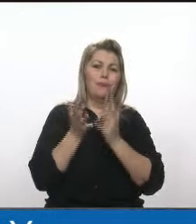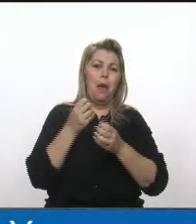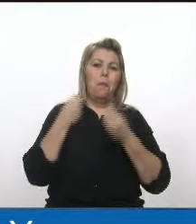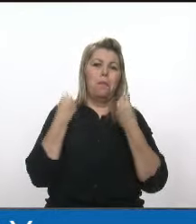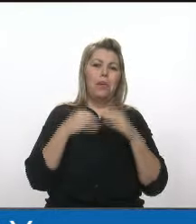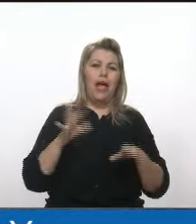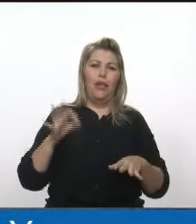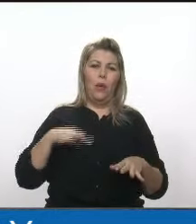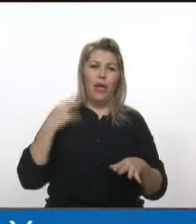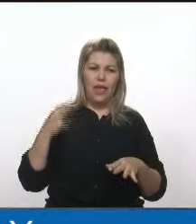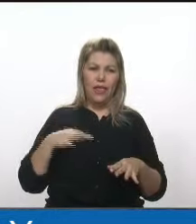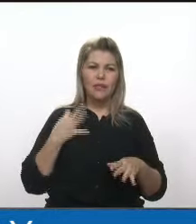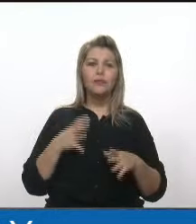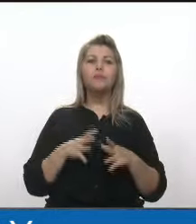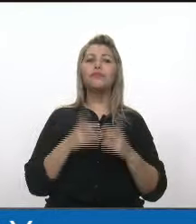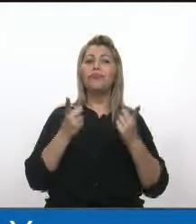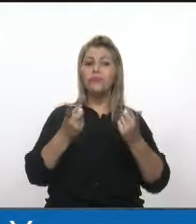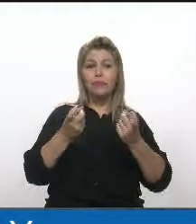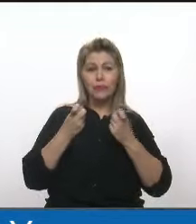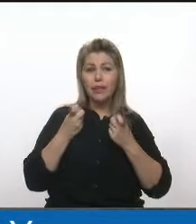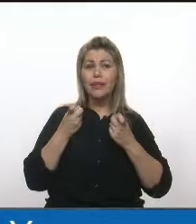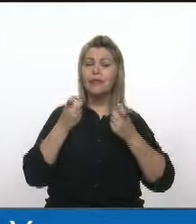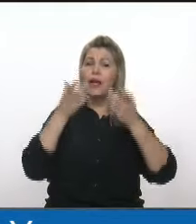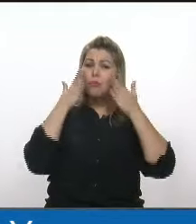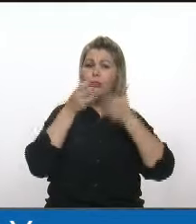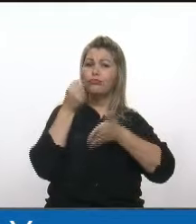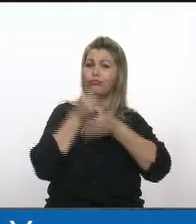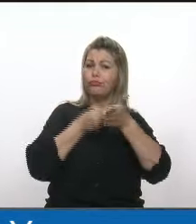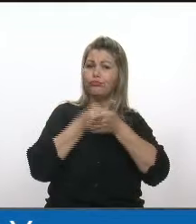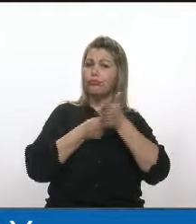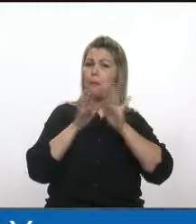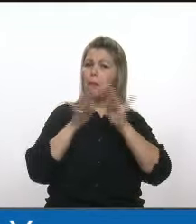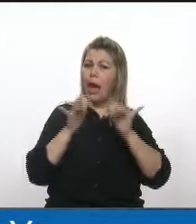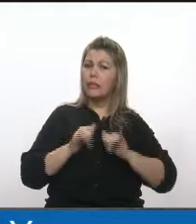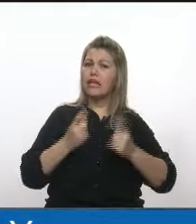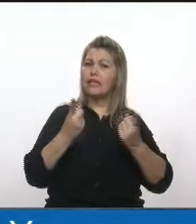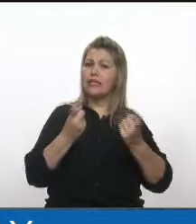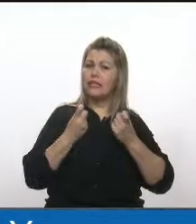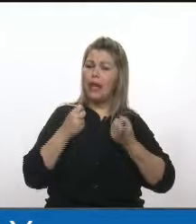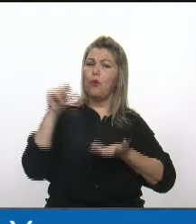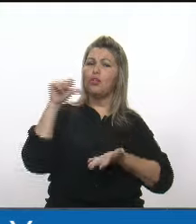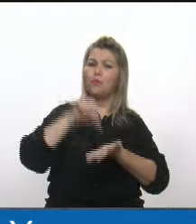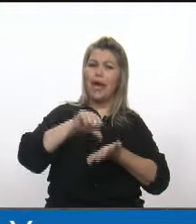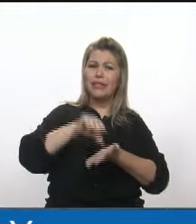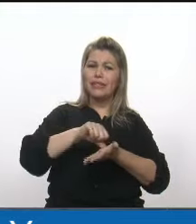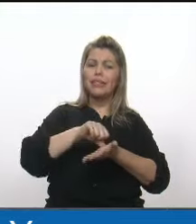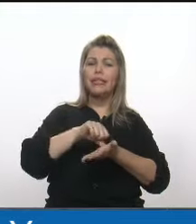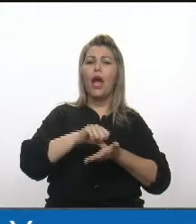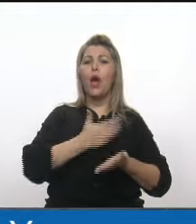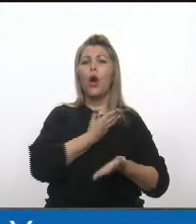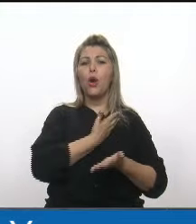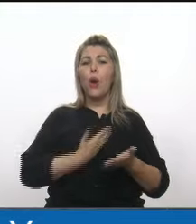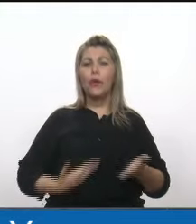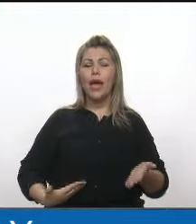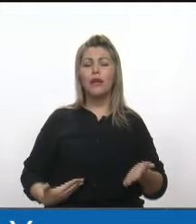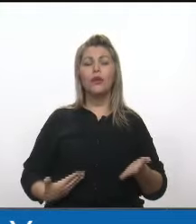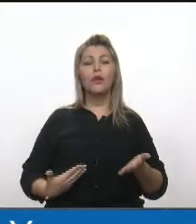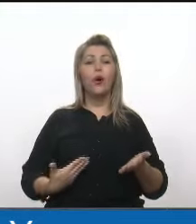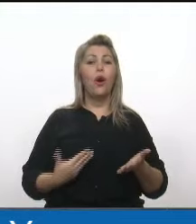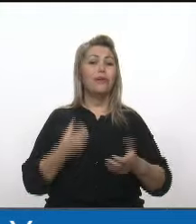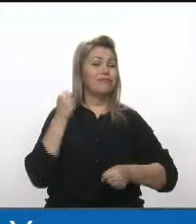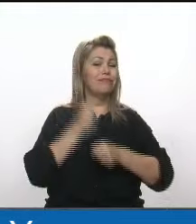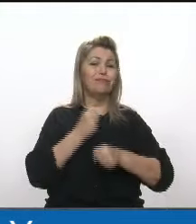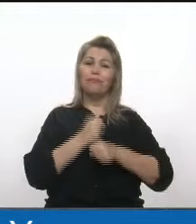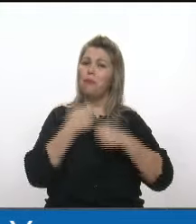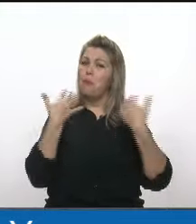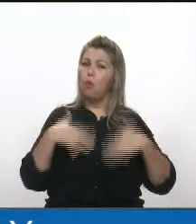pérdida de Vidas necesitamos abogar por la paz y necesitamos un país Un gobierno que trabaje mucho